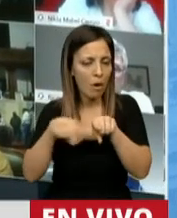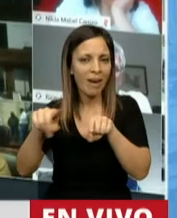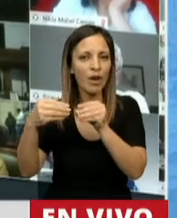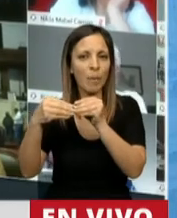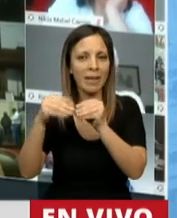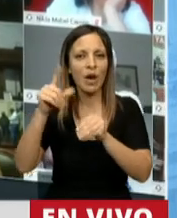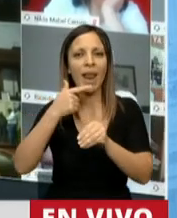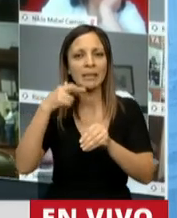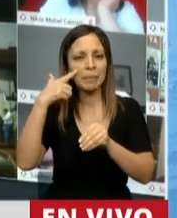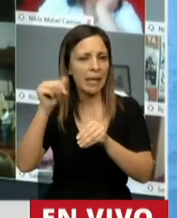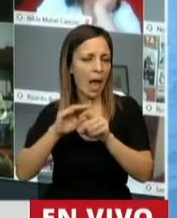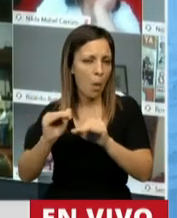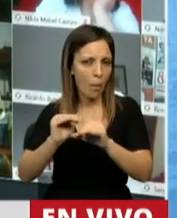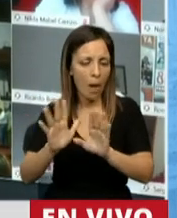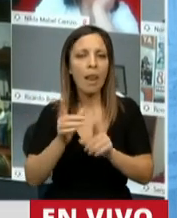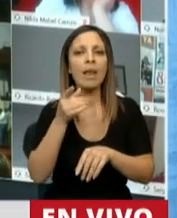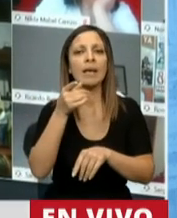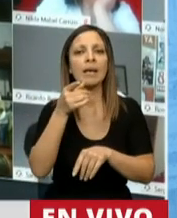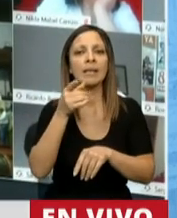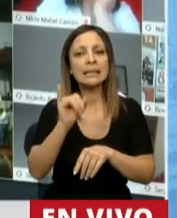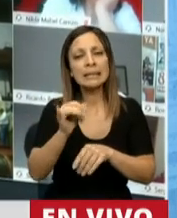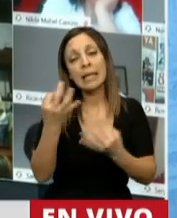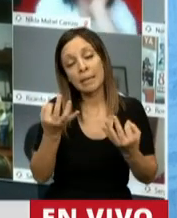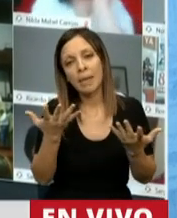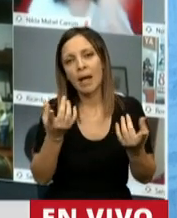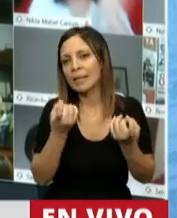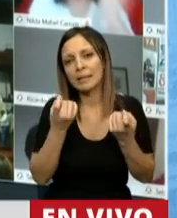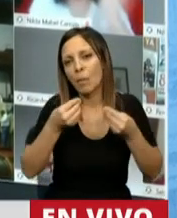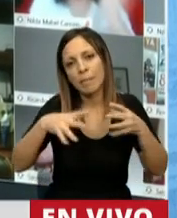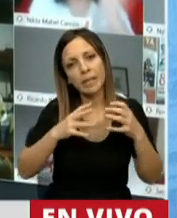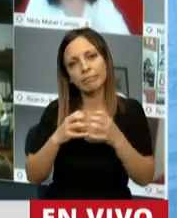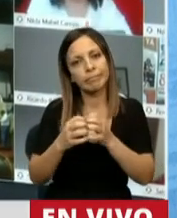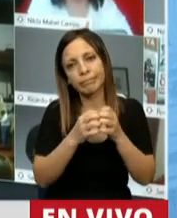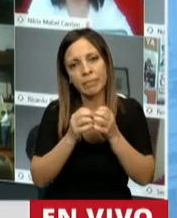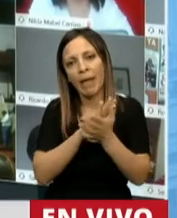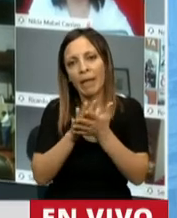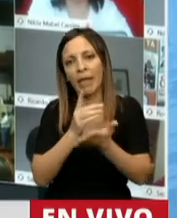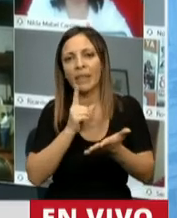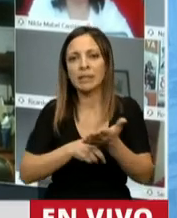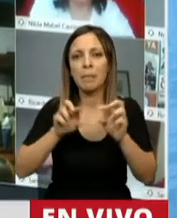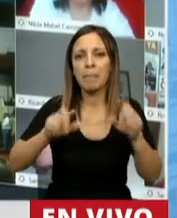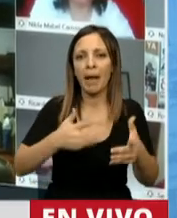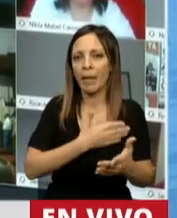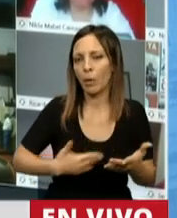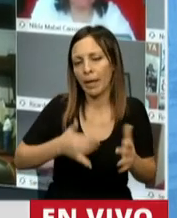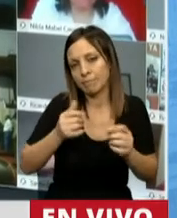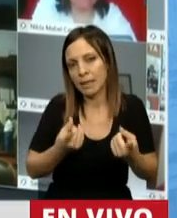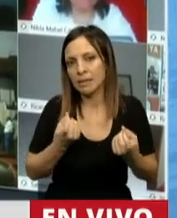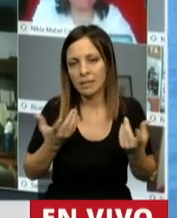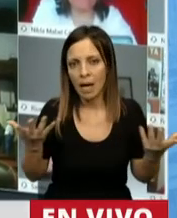compañero Luciano Lapina. Me parece que sí llega un momento donde necesitamos empezar a discutir sobre un plan de gobierno, necesitamos empezar a